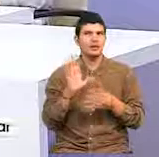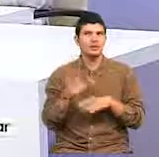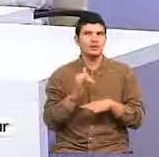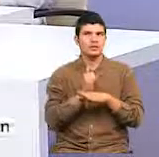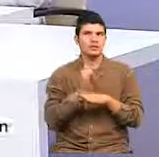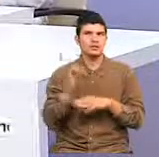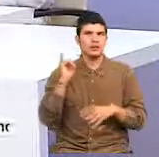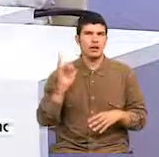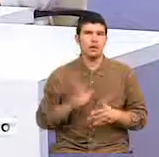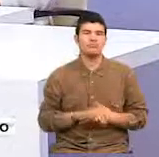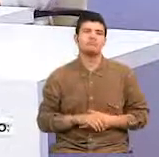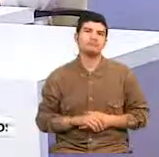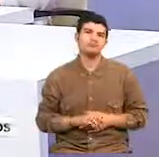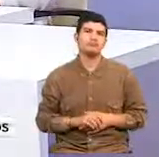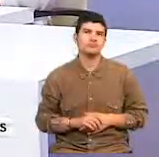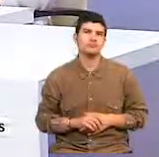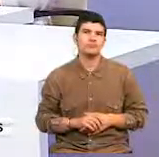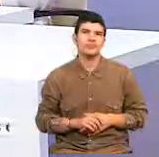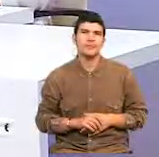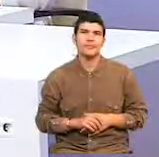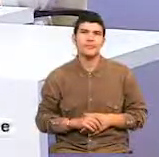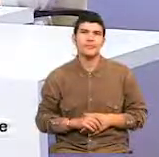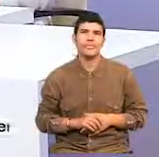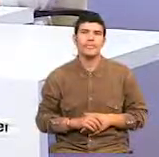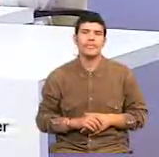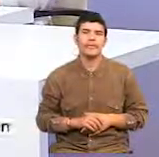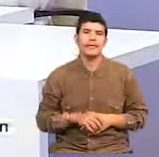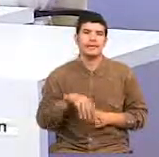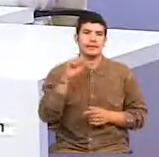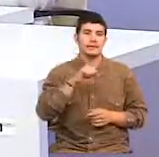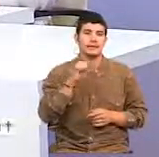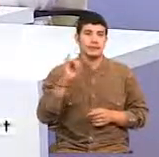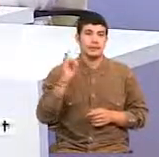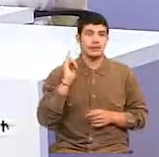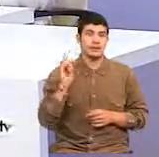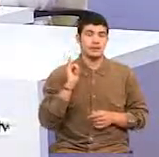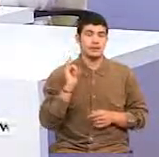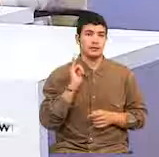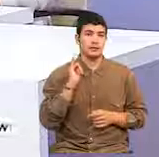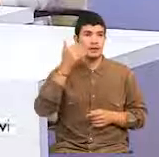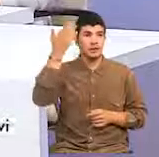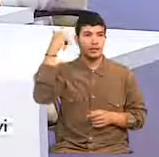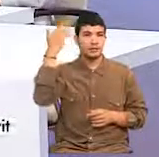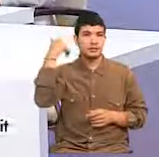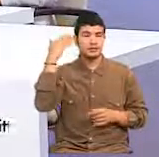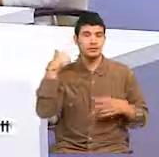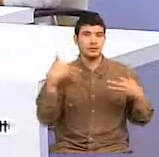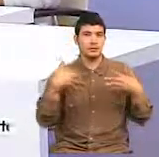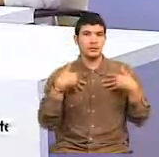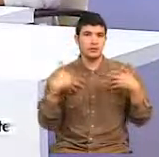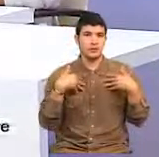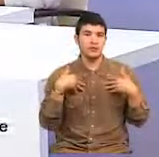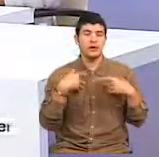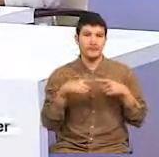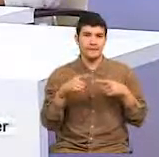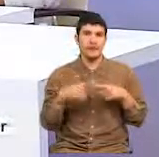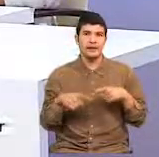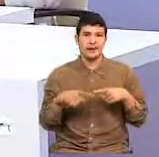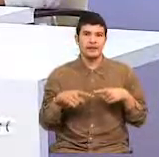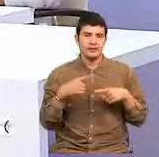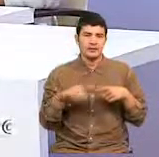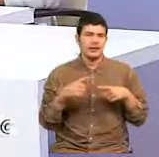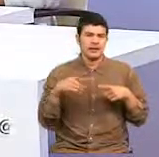como el Ejército Nacional? Mire, el ejército ha sufrido en varias oportunidades a través